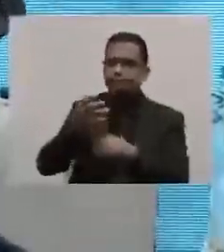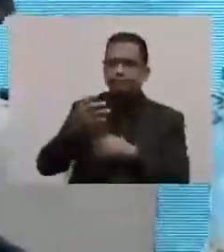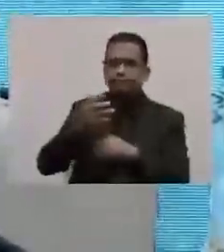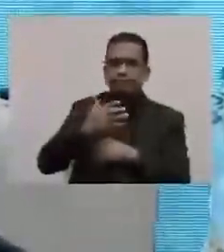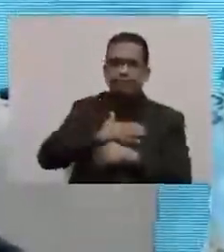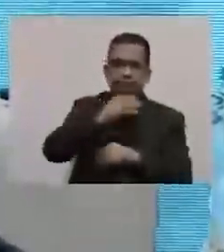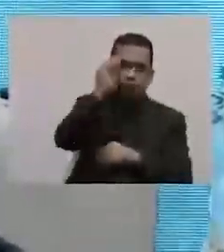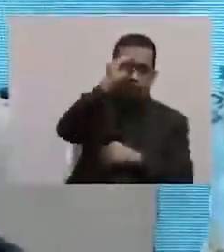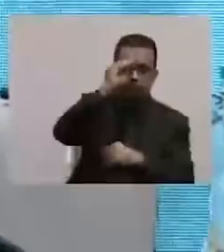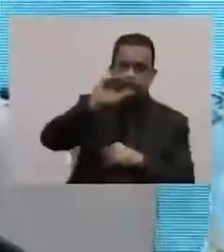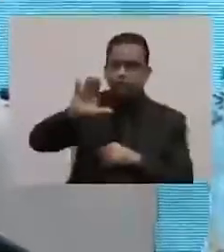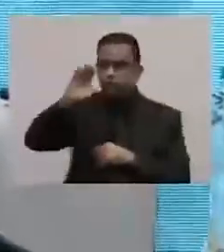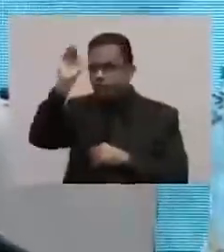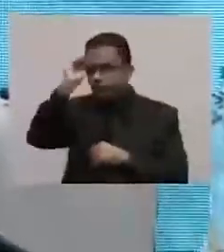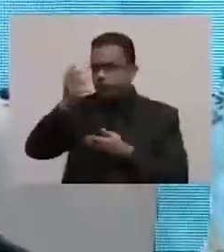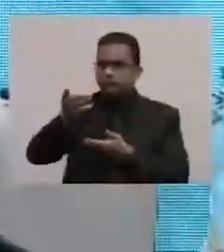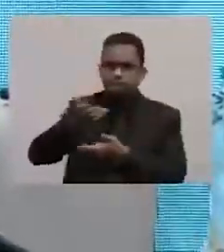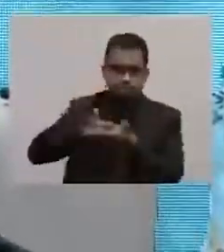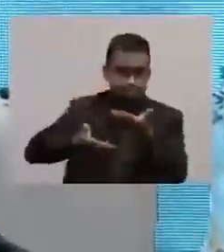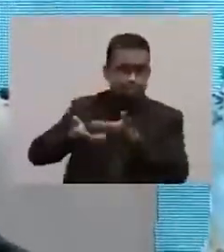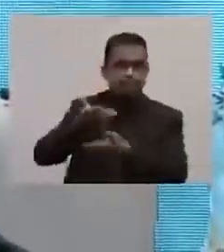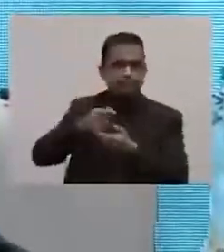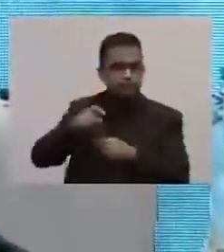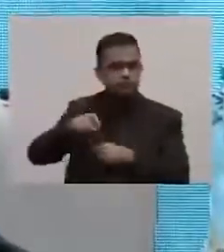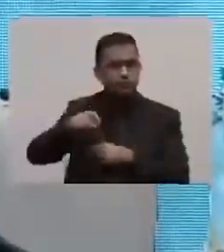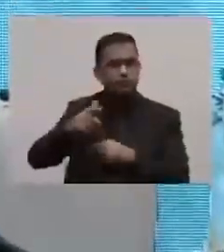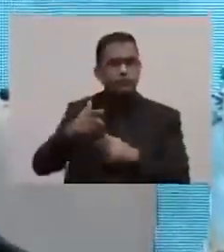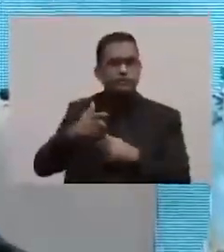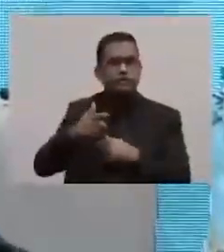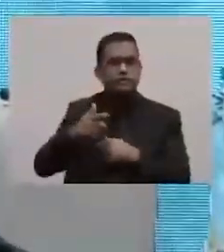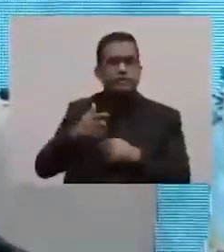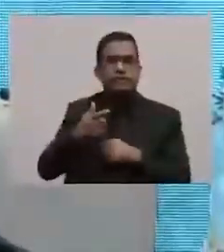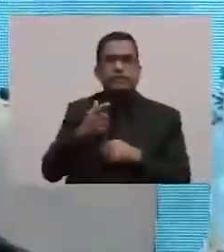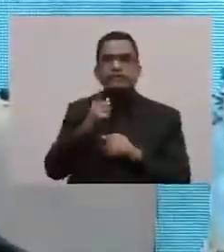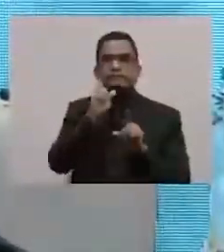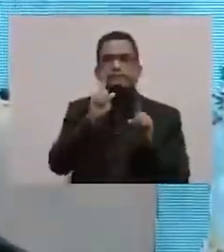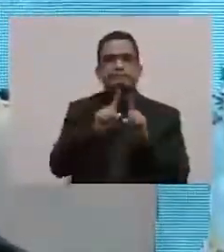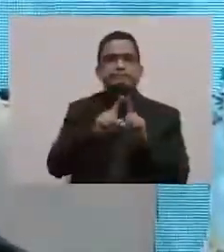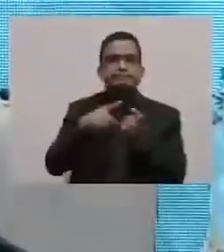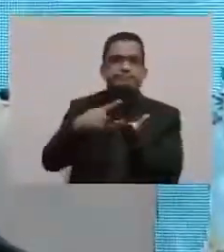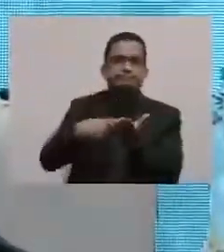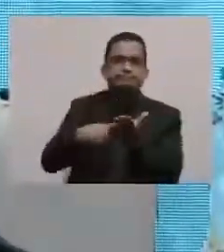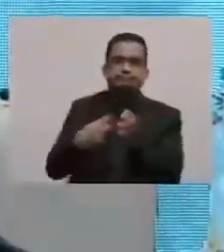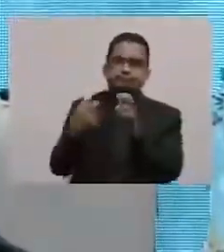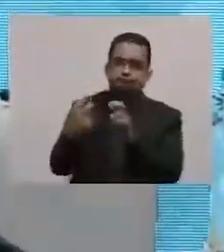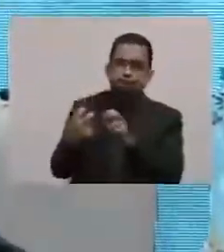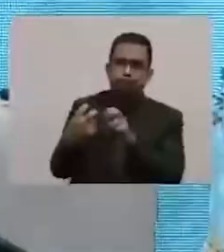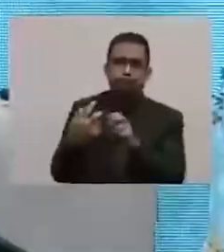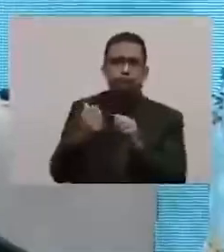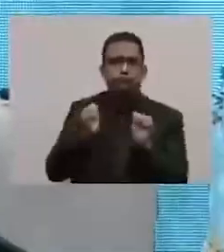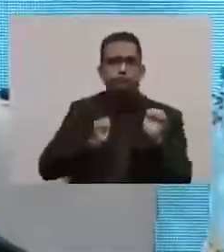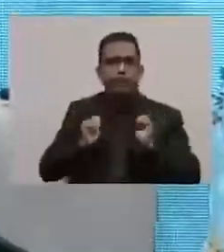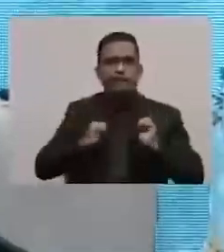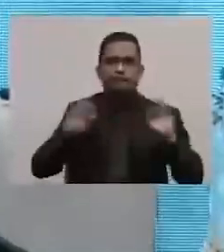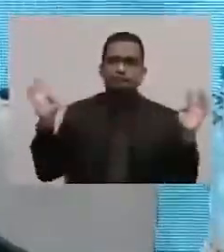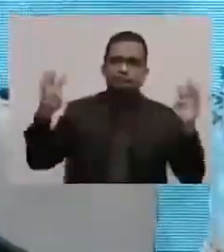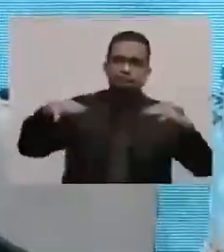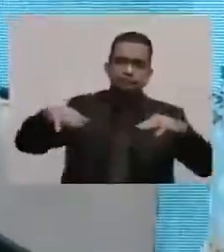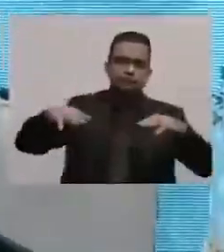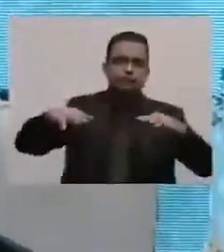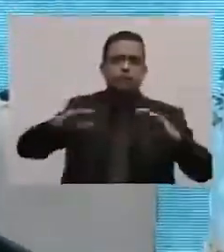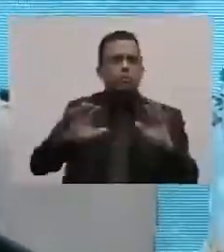quiere saber. No lo tomo del tema de la obligatoriedad del debate show de candidatos,